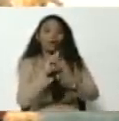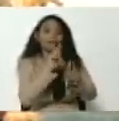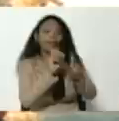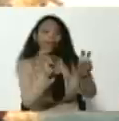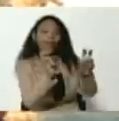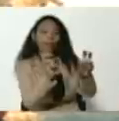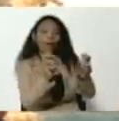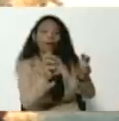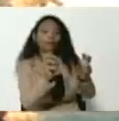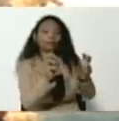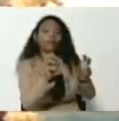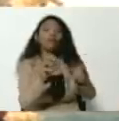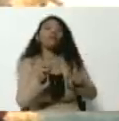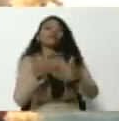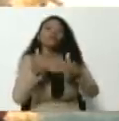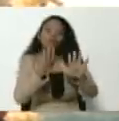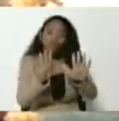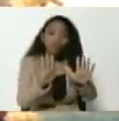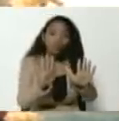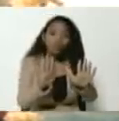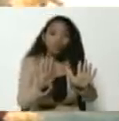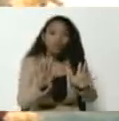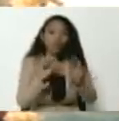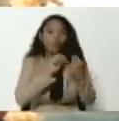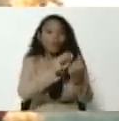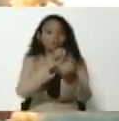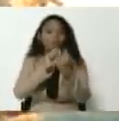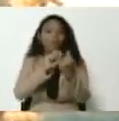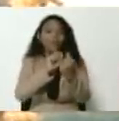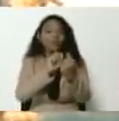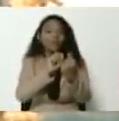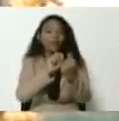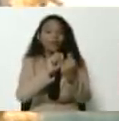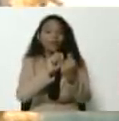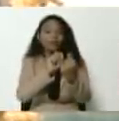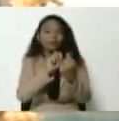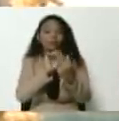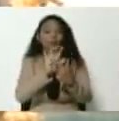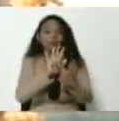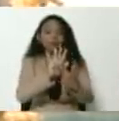contexto, fue que en una entrevista planteamos que